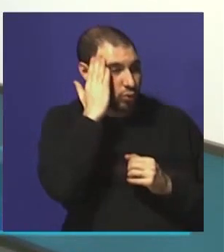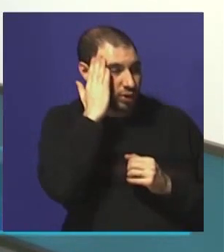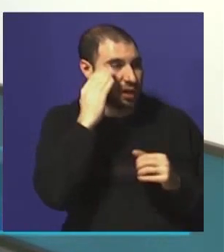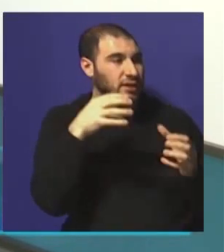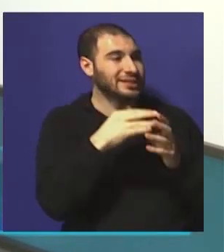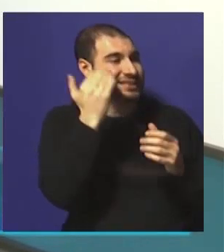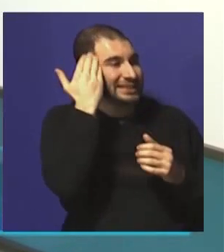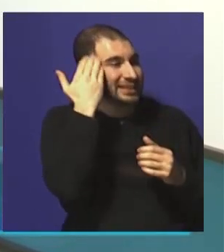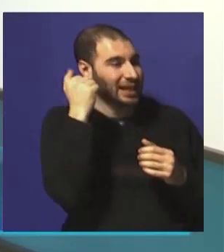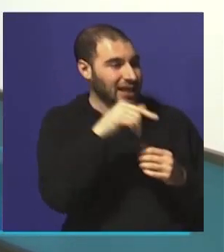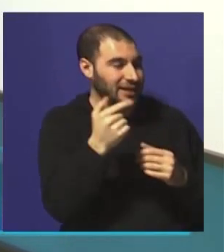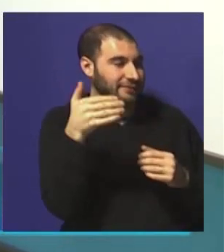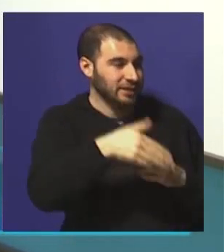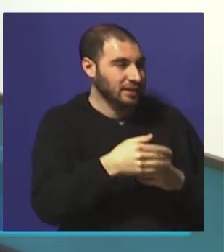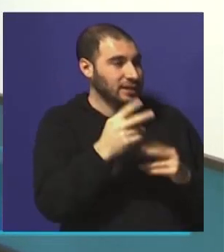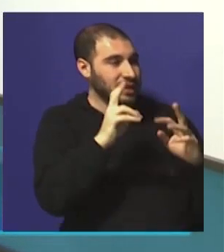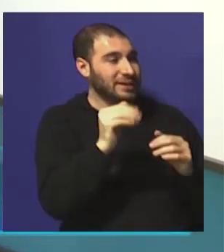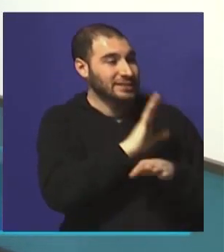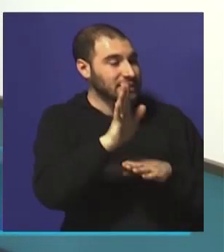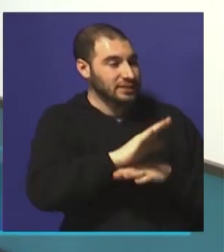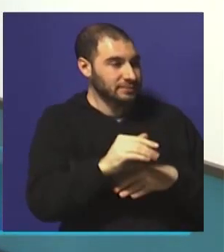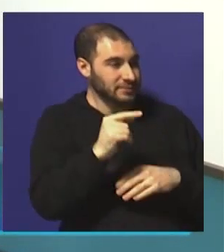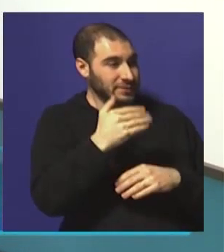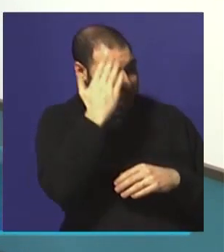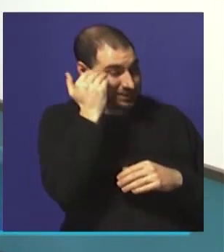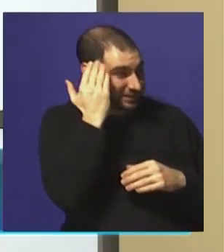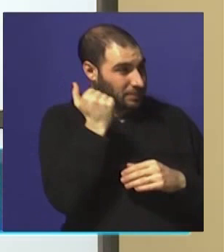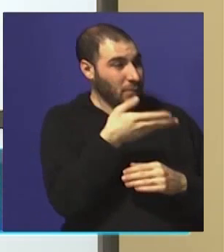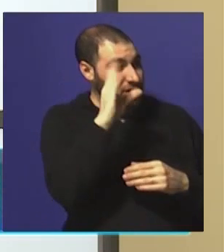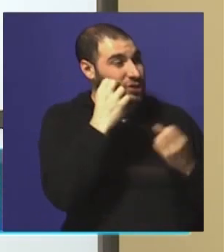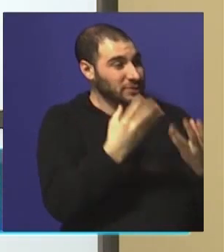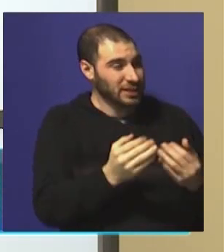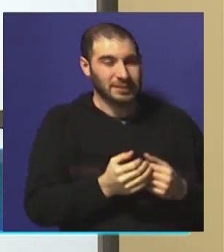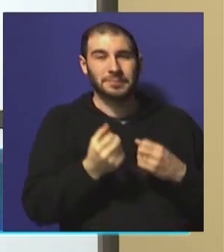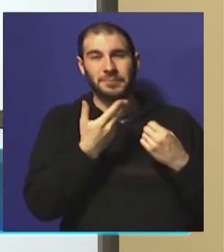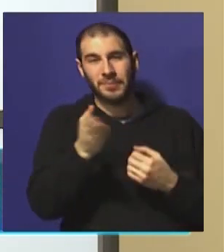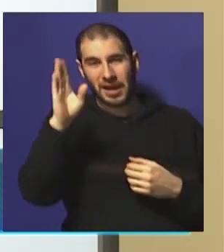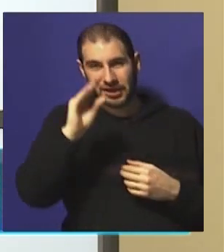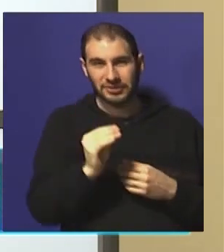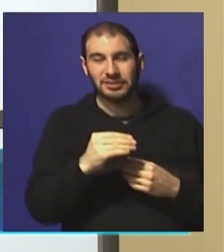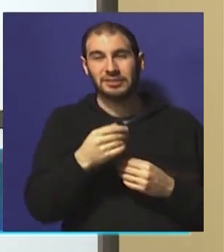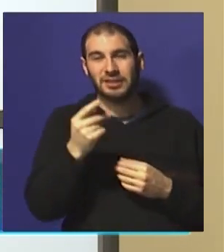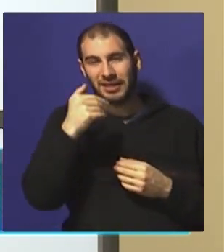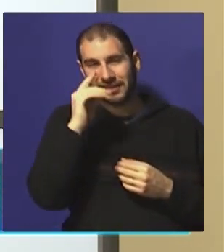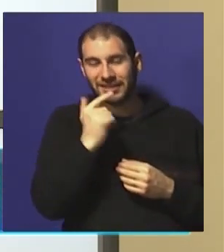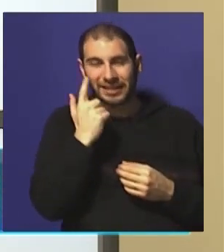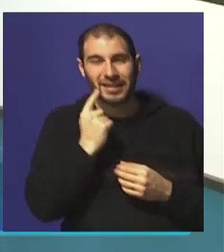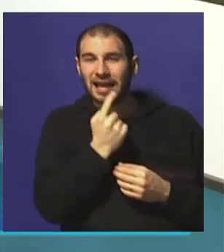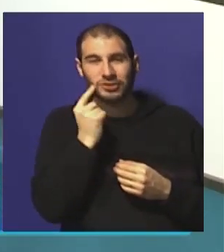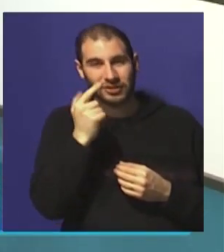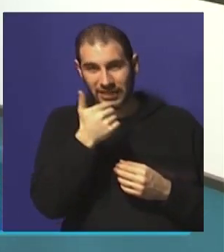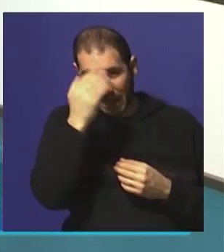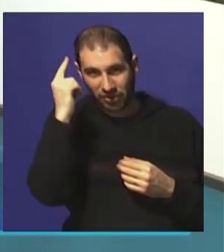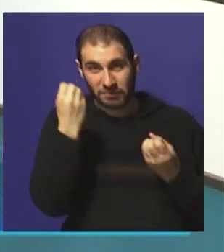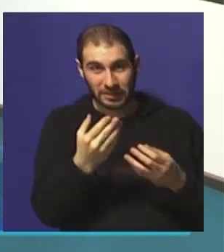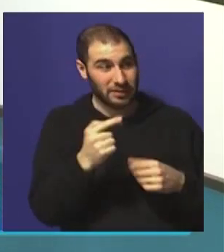Columna de Gisela Ferraro para hablar de cine. Gise, buenas noches, ¿cómo andás? Muy buenas noches, Nato. Buenas noches, Gerardo. ¿Cómo están? Muy bien, por